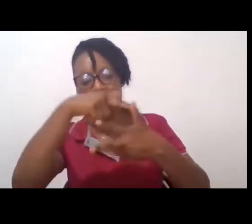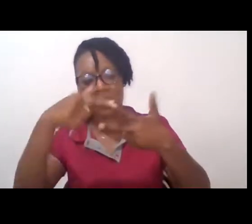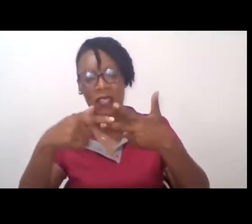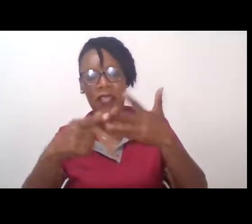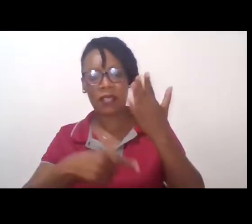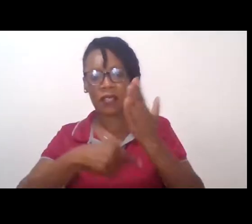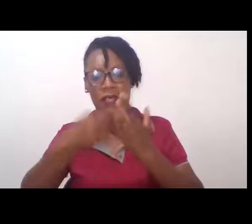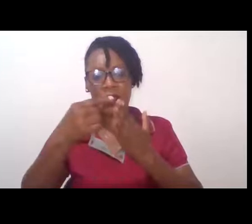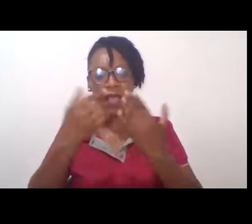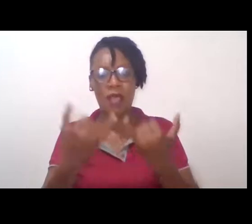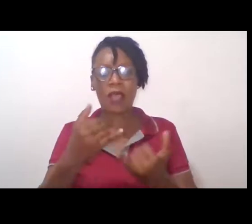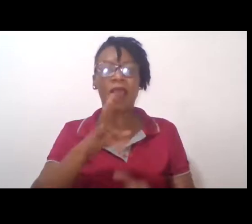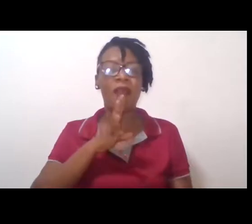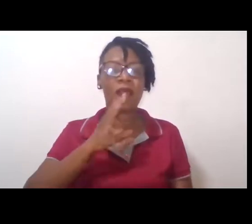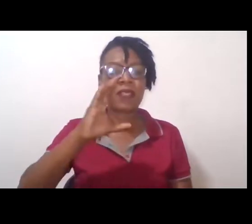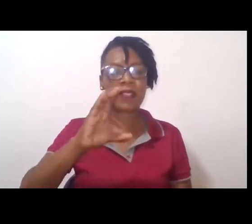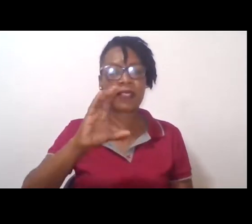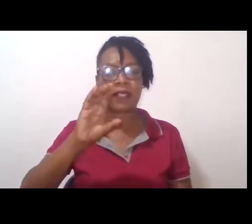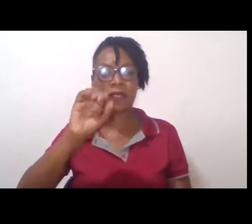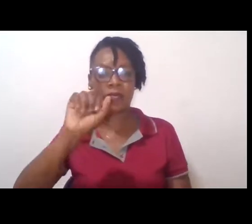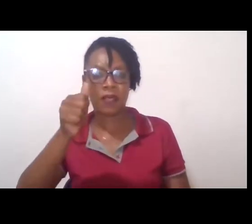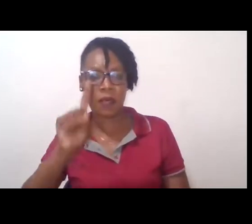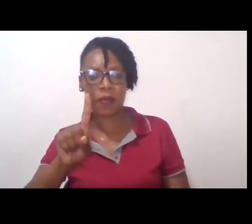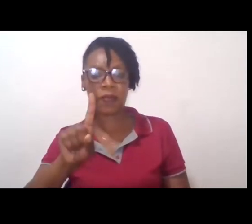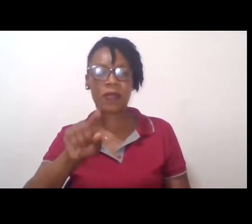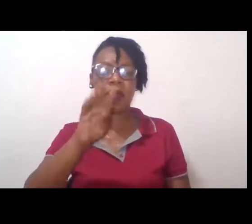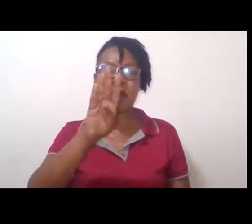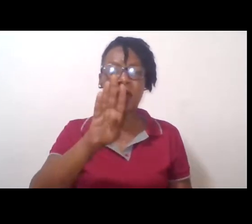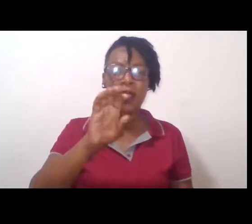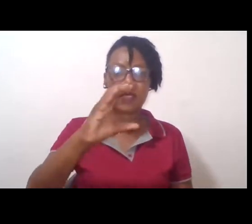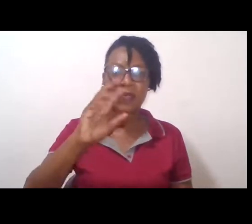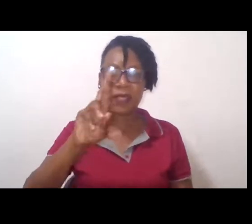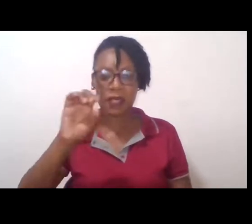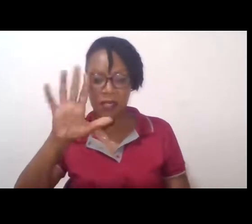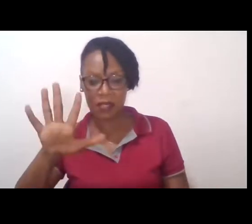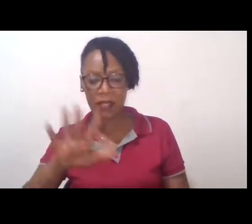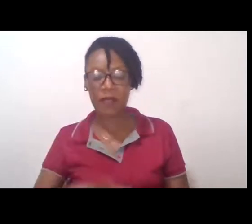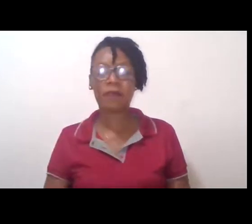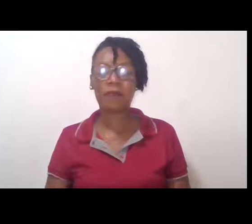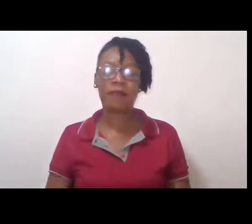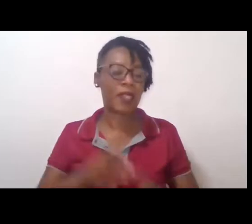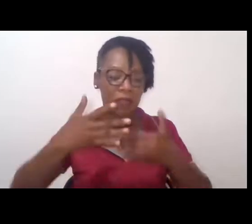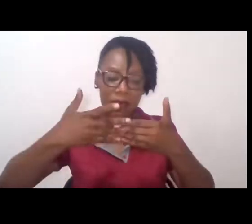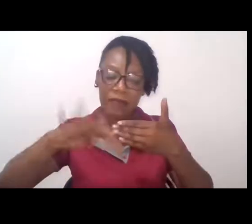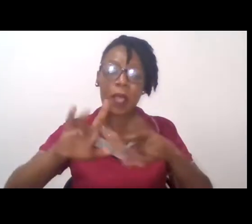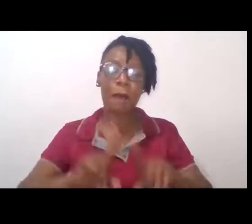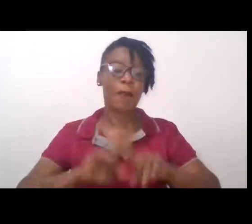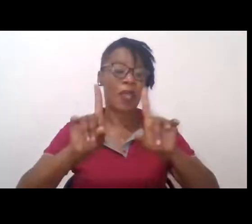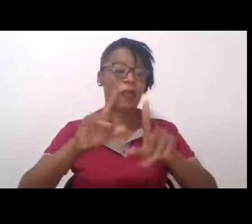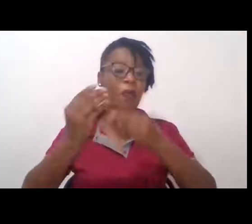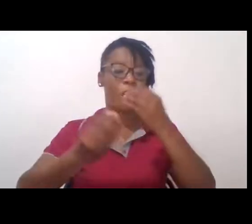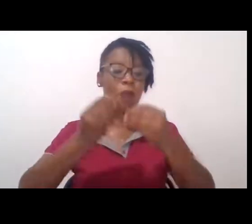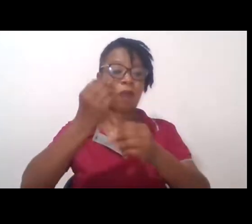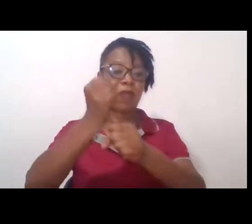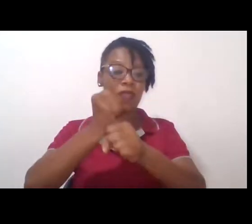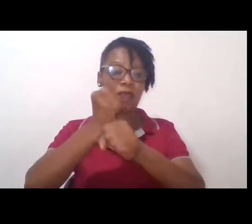CIE-11 ahora en el 2022 como un referente, seguimos teniendo el DSM-5, etcétera, etcétera. Mira, pero ¿cómo se trabaja con